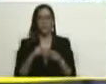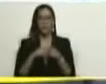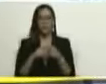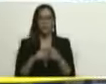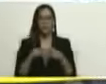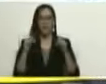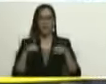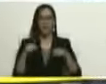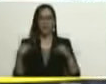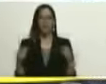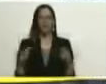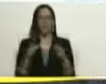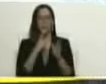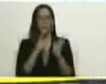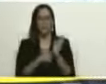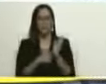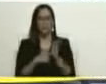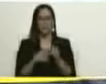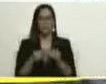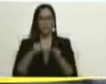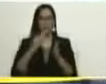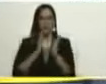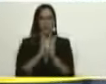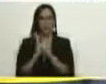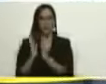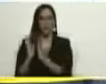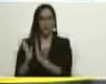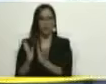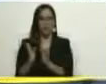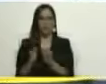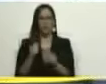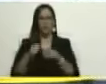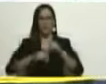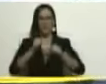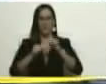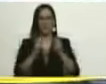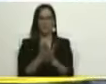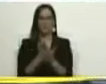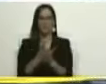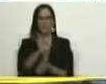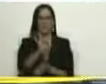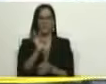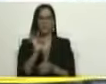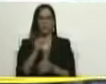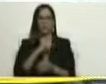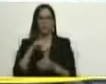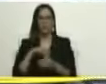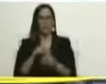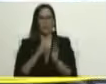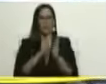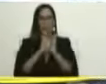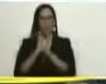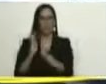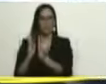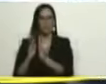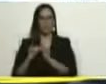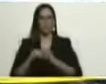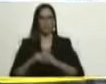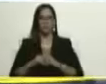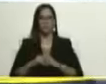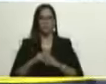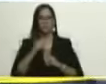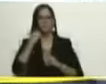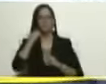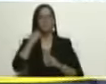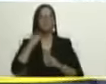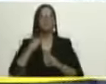es el organismo colectivo con el cual siempre se dirigió nuestra organización. Aquí